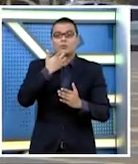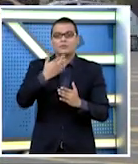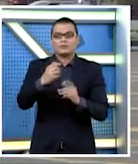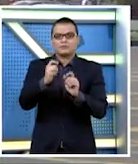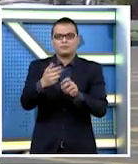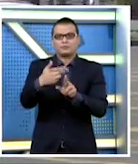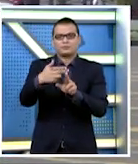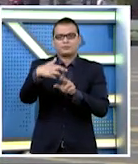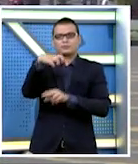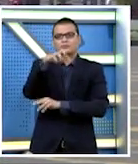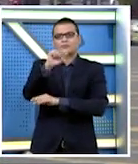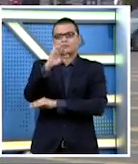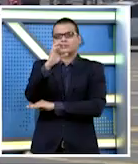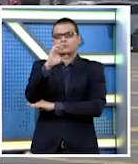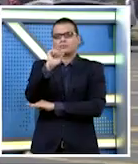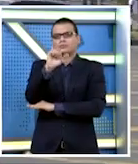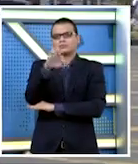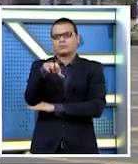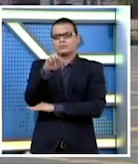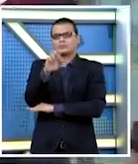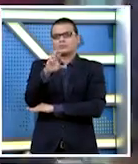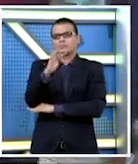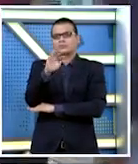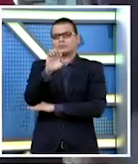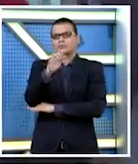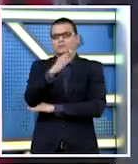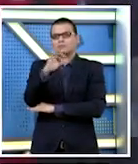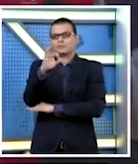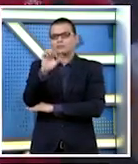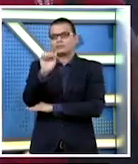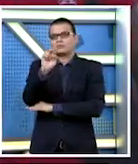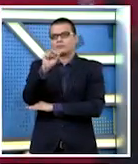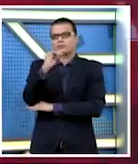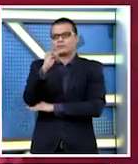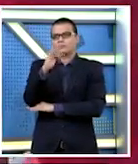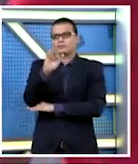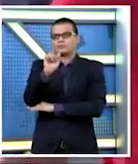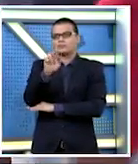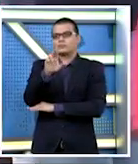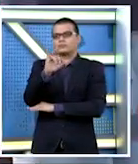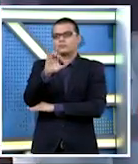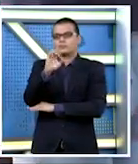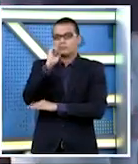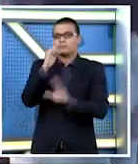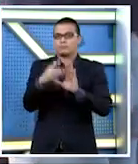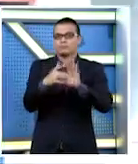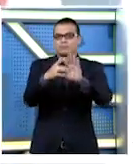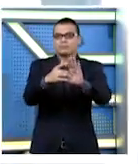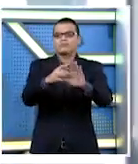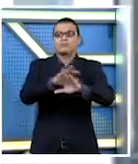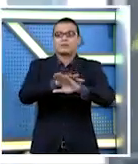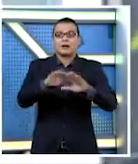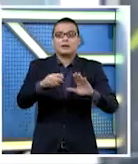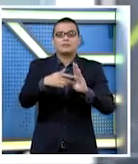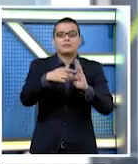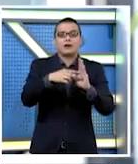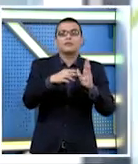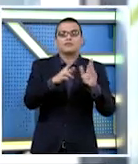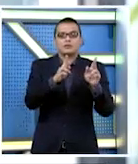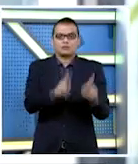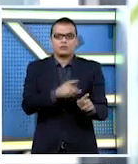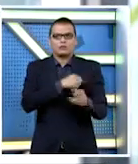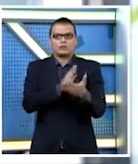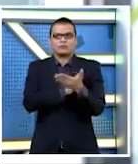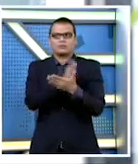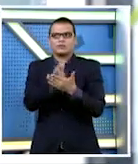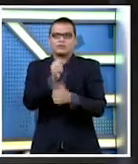más confusión sigue generando entre los caleños. Cientos de ciudadanos salieron de sus casas esta mañana con destino a sus trabajos,